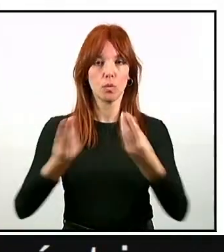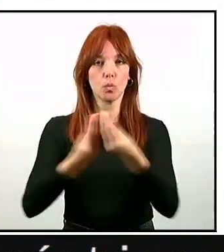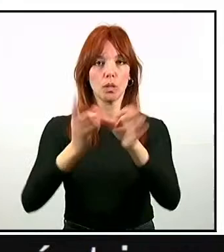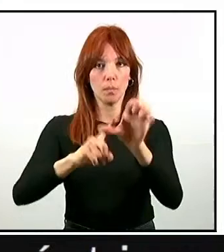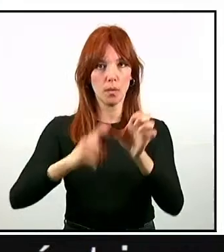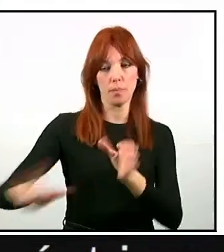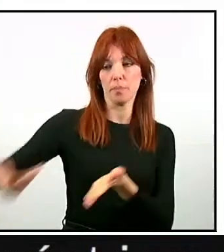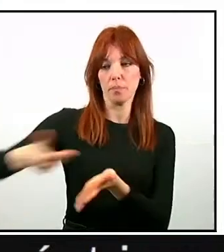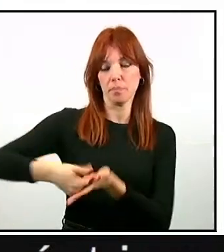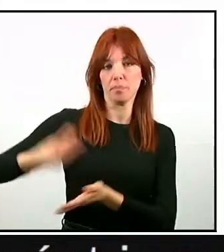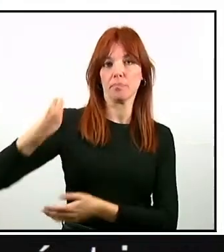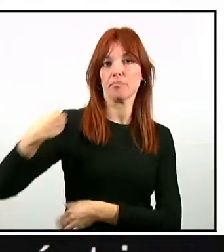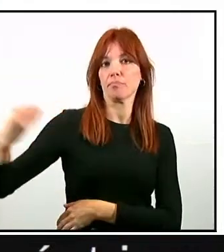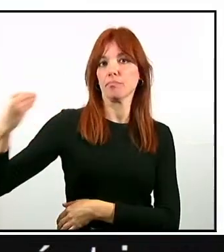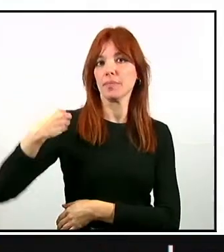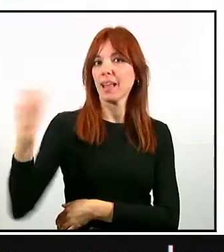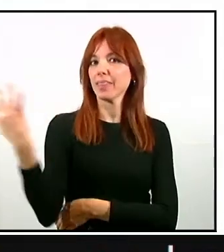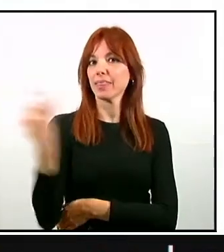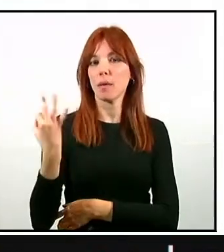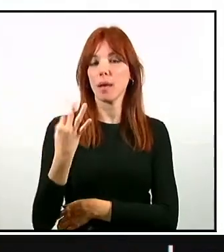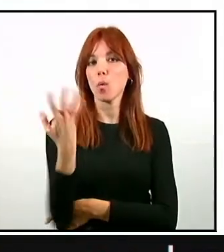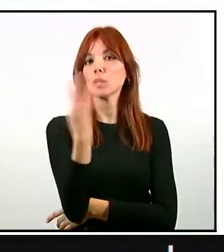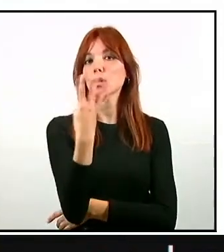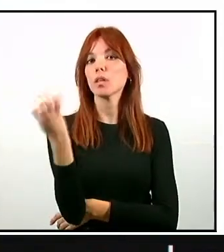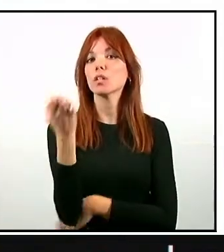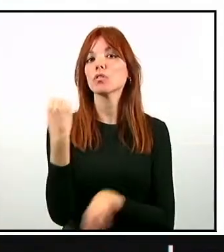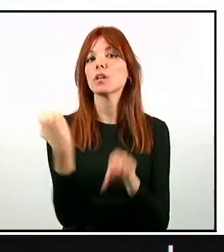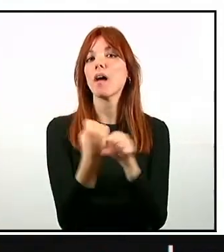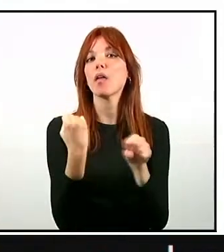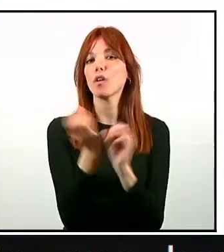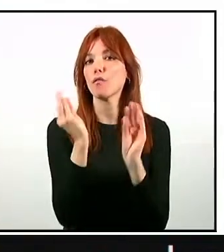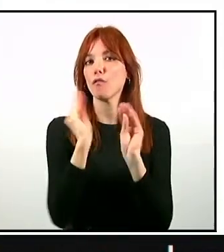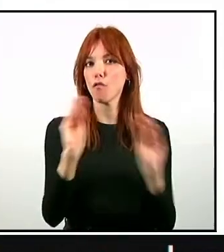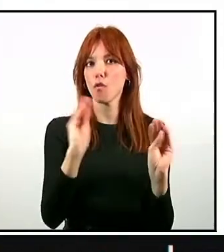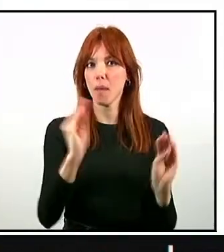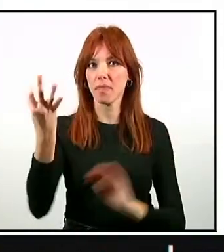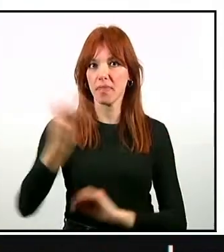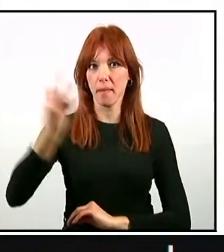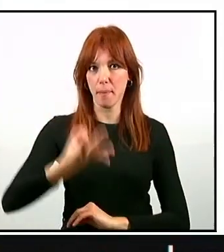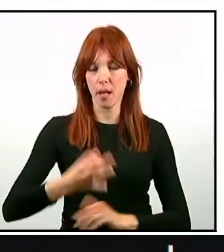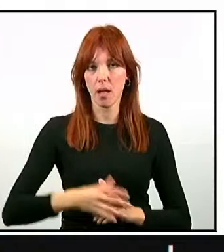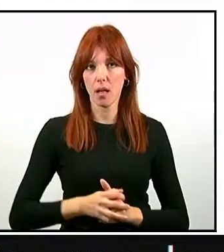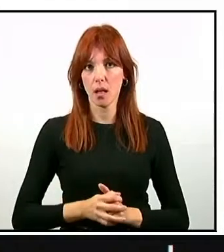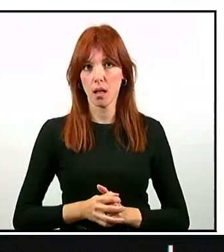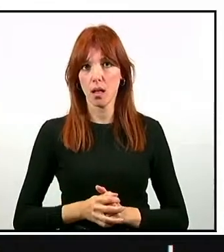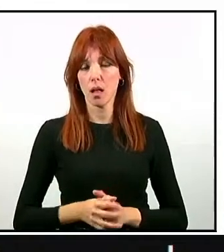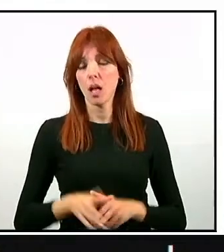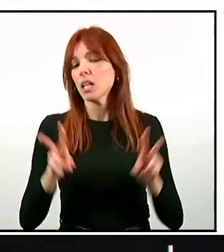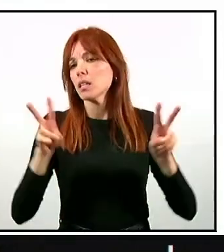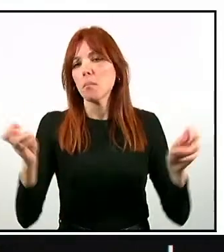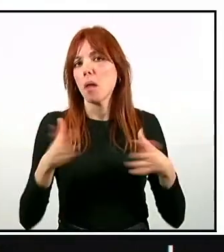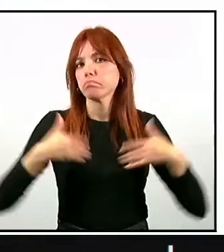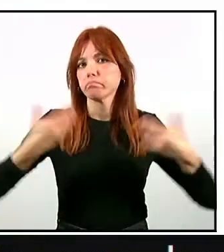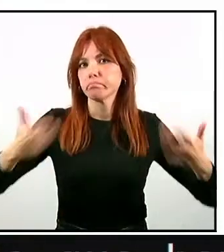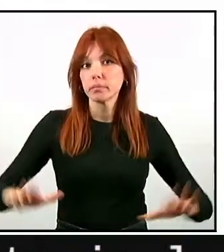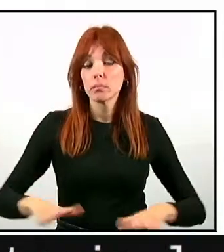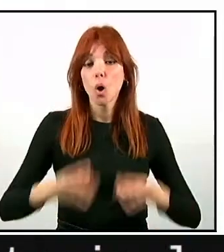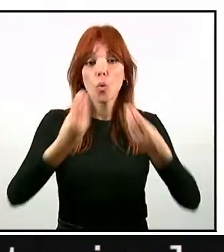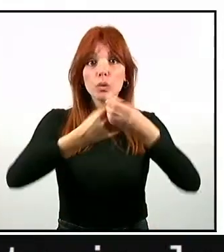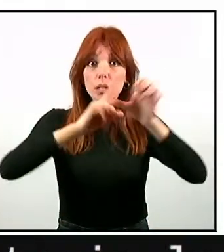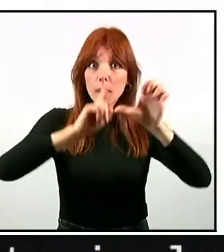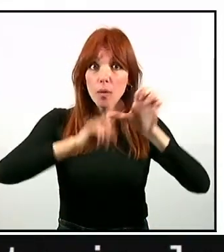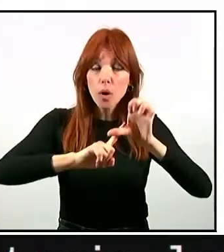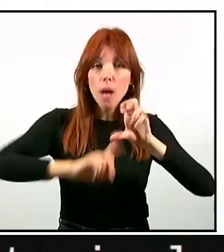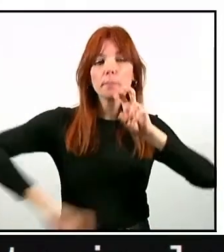y pide que hay que formar a 400 trabajadores en X materia, la Junta de Extremadura se pone